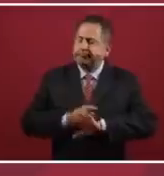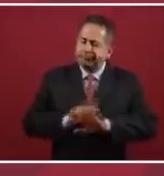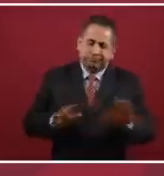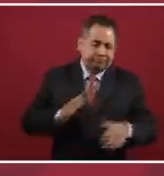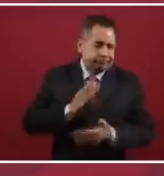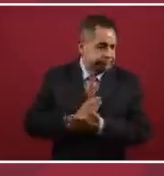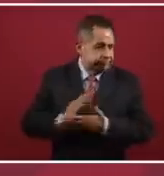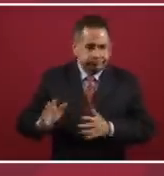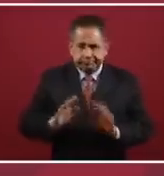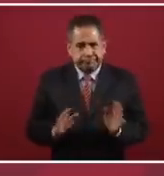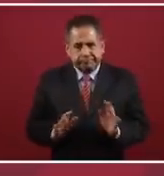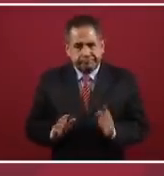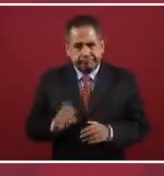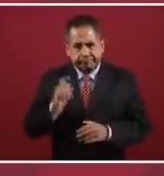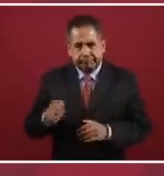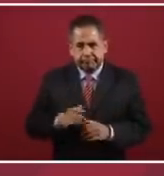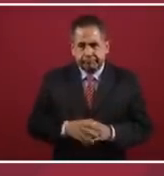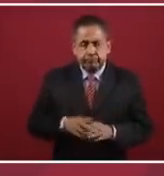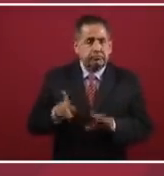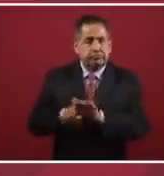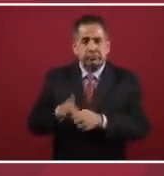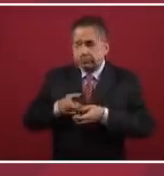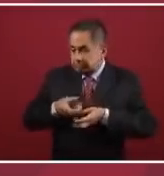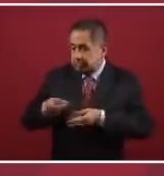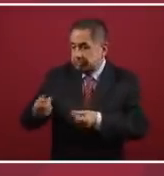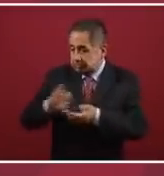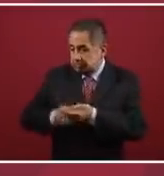la salud, afectan el bolsillo,